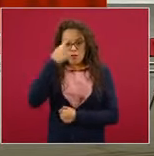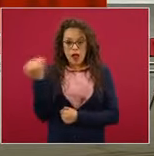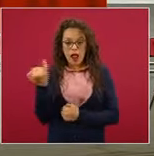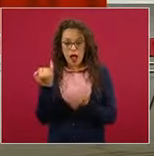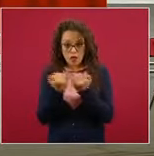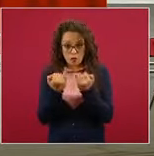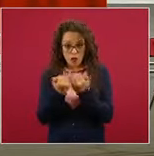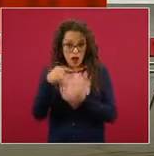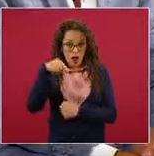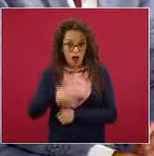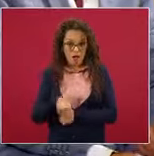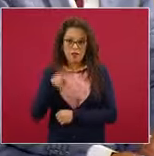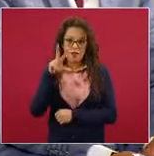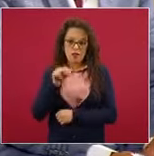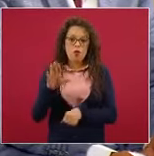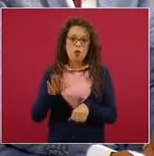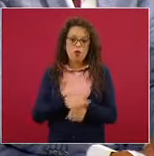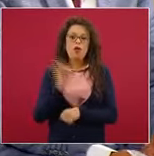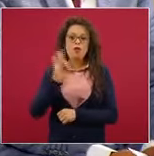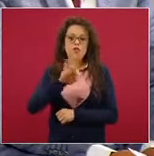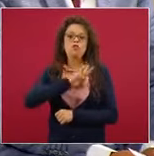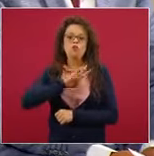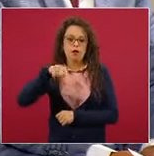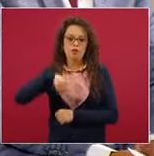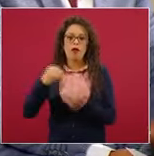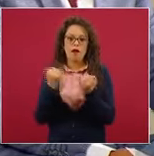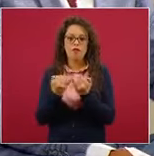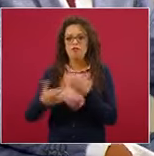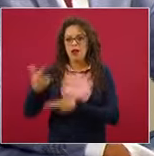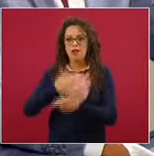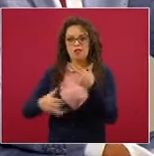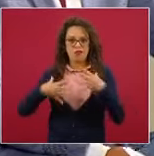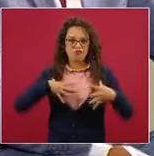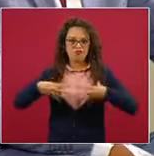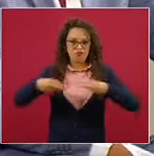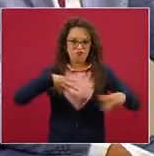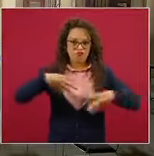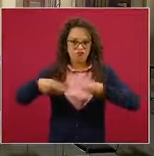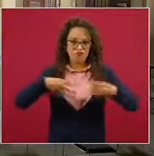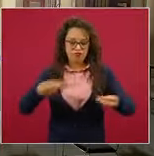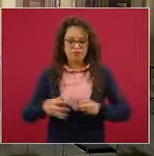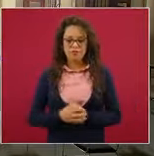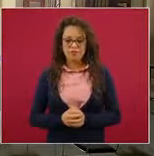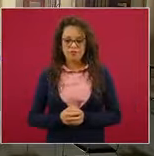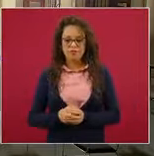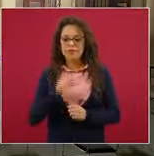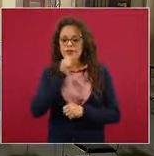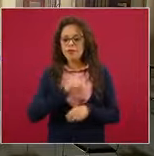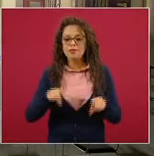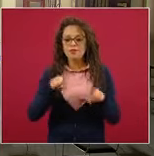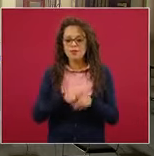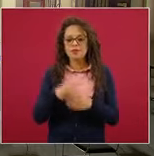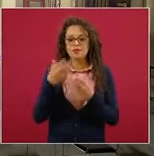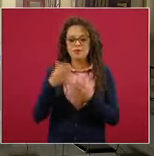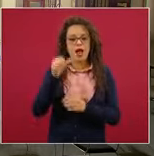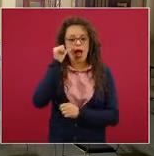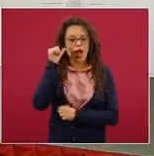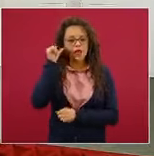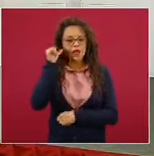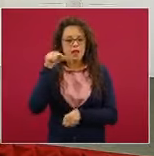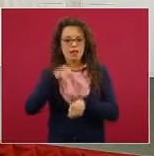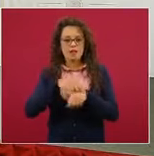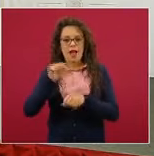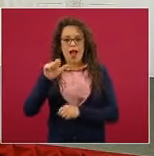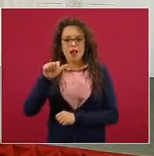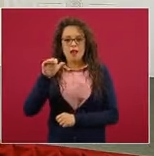esa pues amarga experiencia de estos rebrotes, que incluso el mismo doctor ayer Alcalá